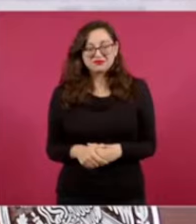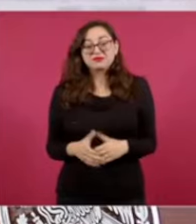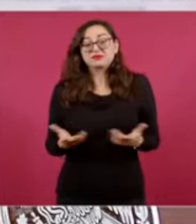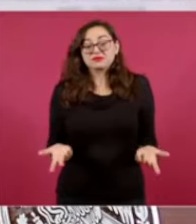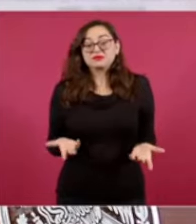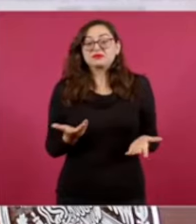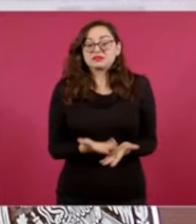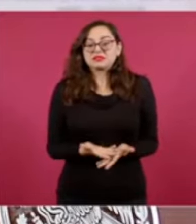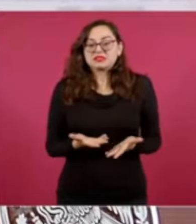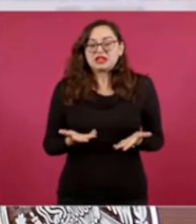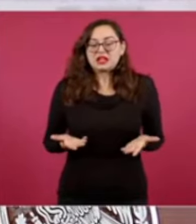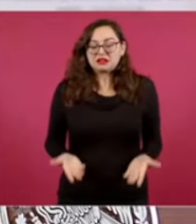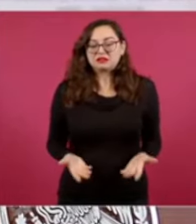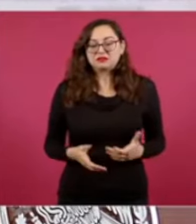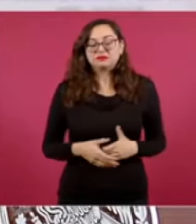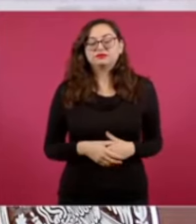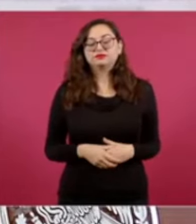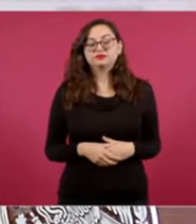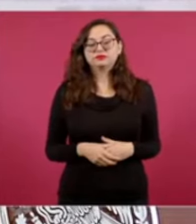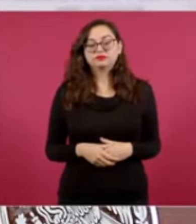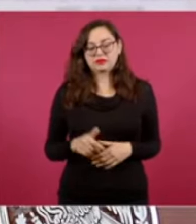nos reservamos el derecho de admisión,